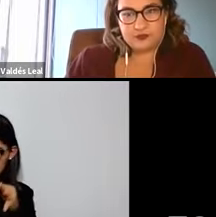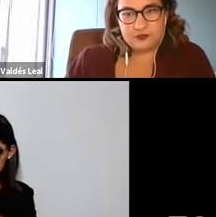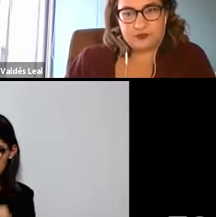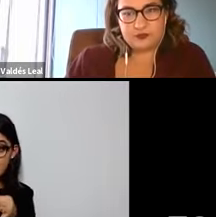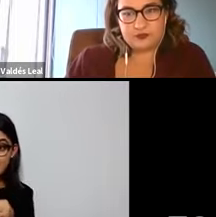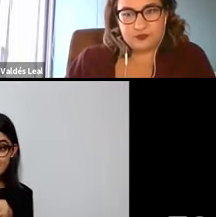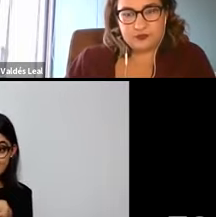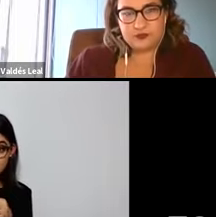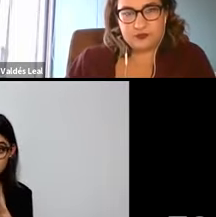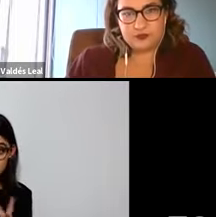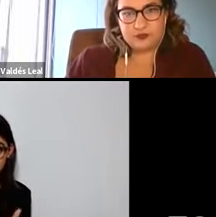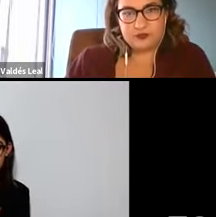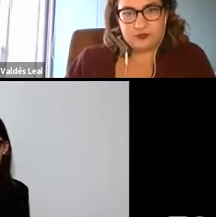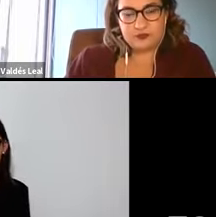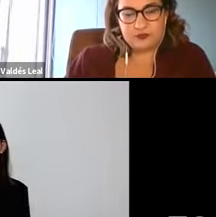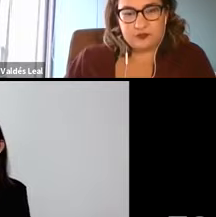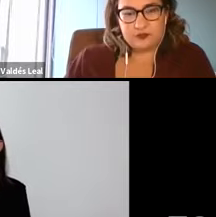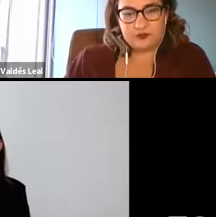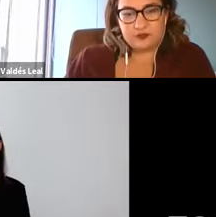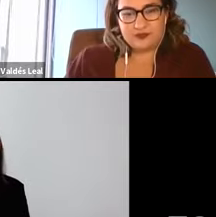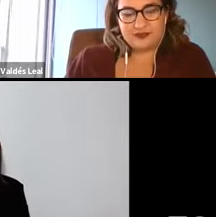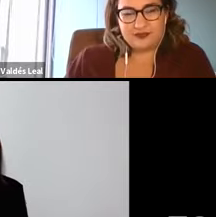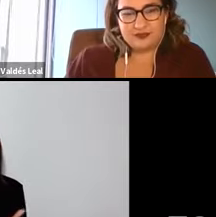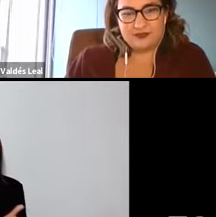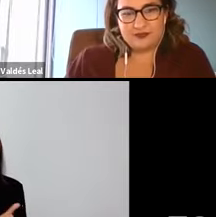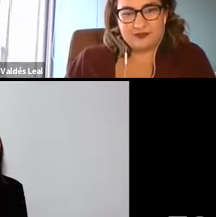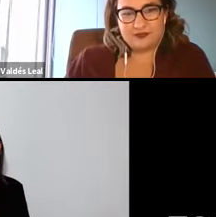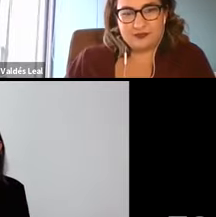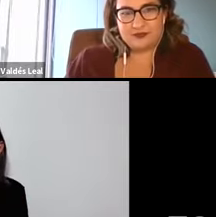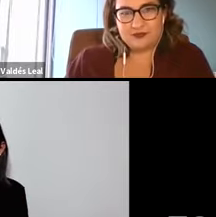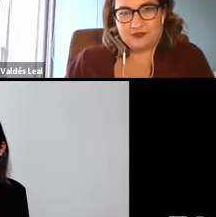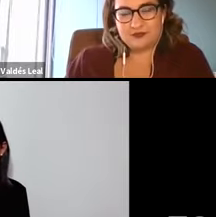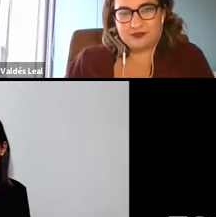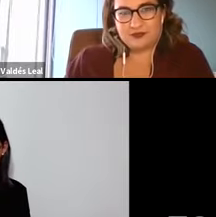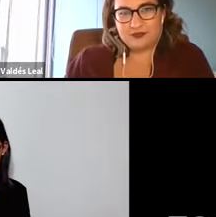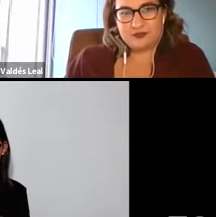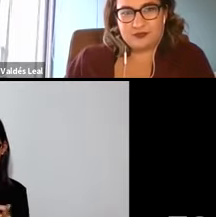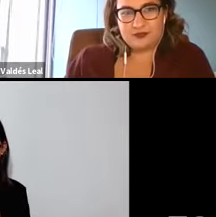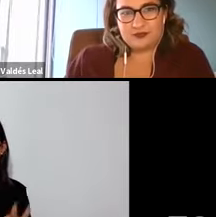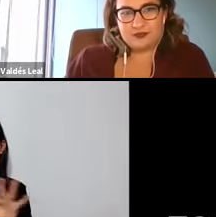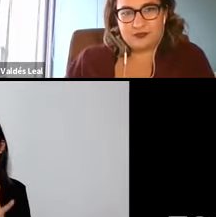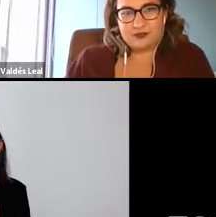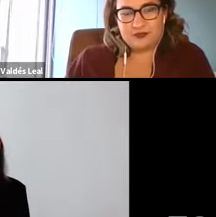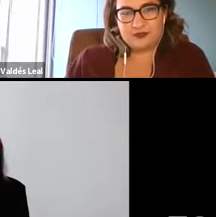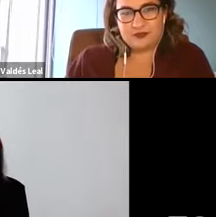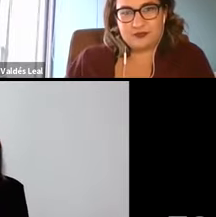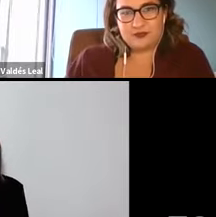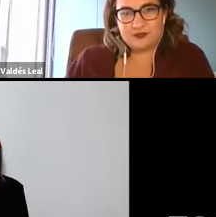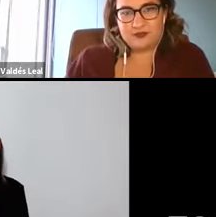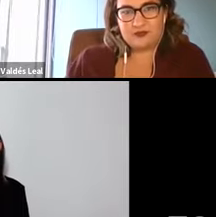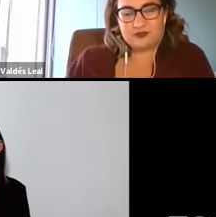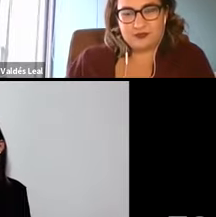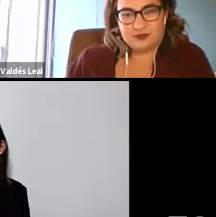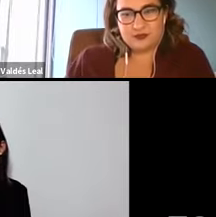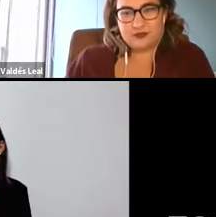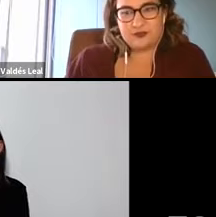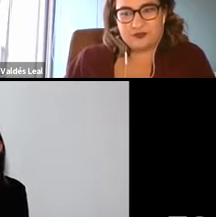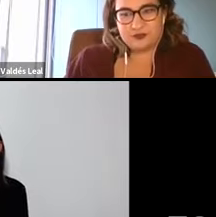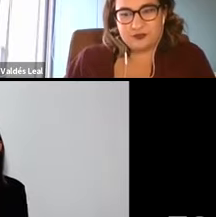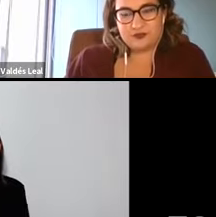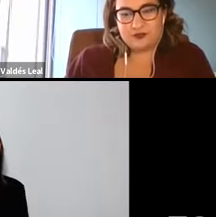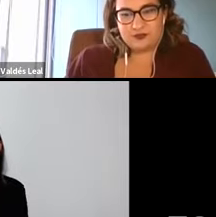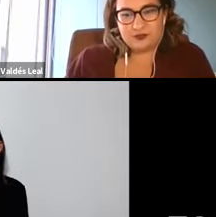y como dices, es uno de esos derechos en los que realmente donde se pueden ver esas batallas ganadas